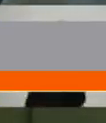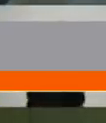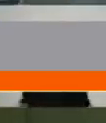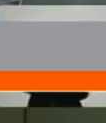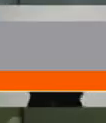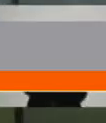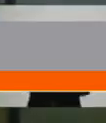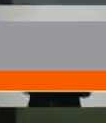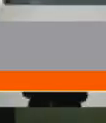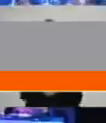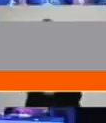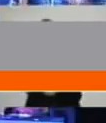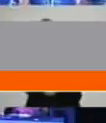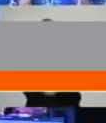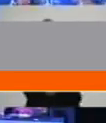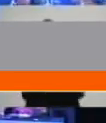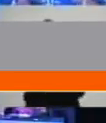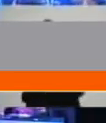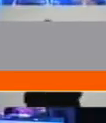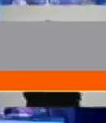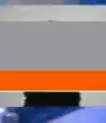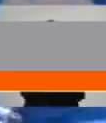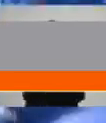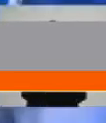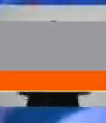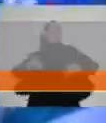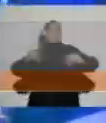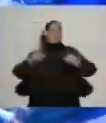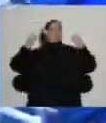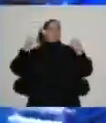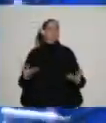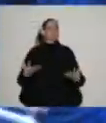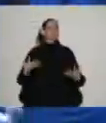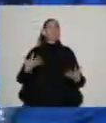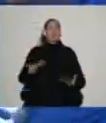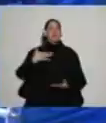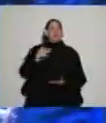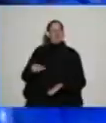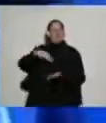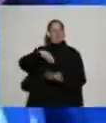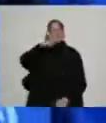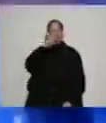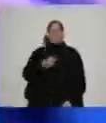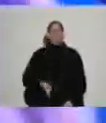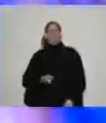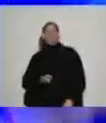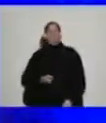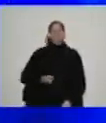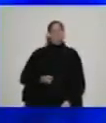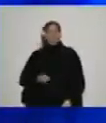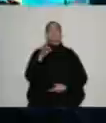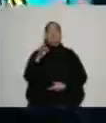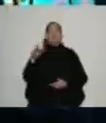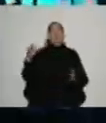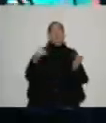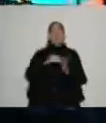sobre el escenario, muy críticas con el empobrecimiento de la clase trabajadora de Lanzarote, mientras los políticos viven mejor.